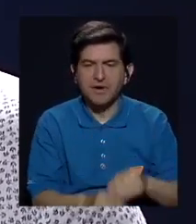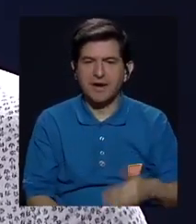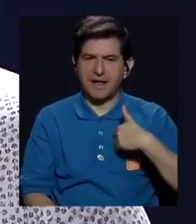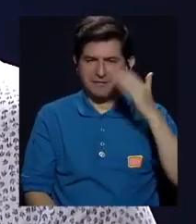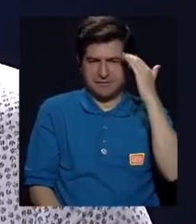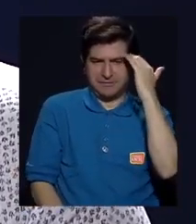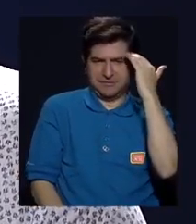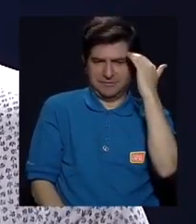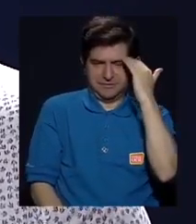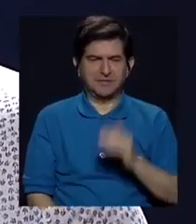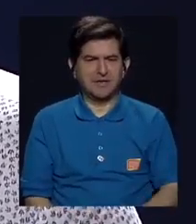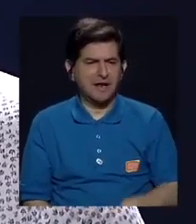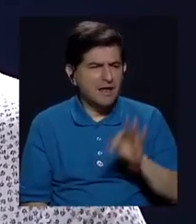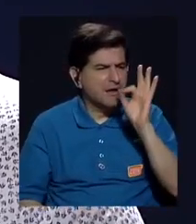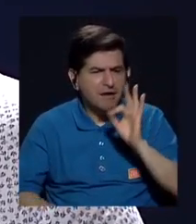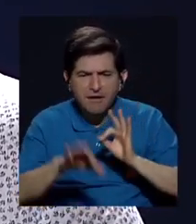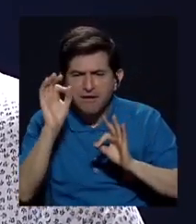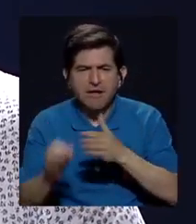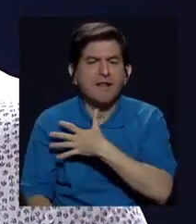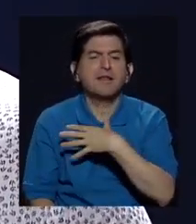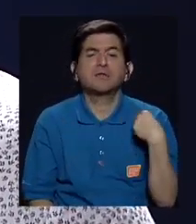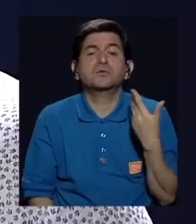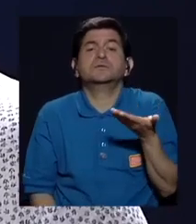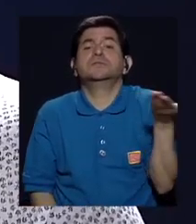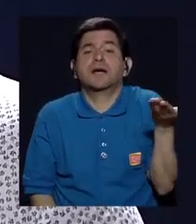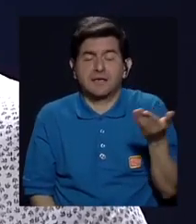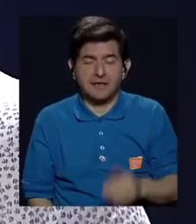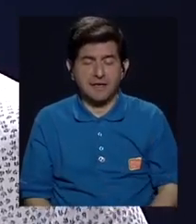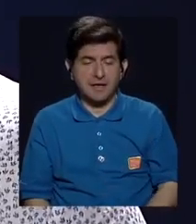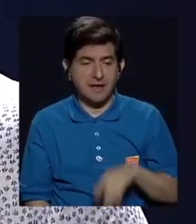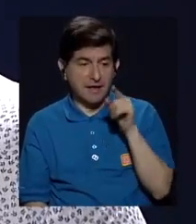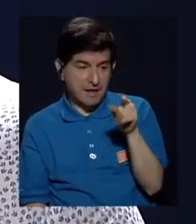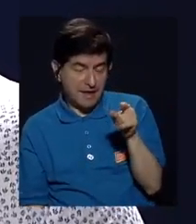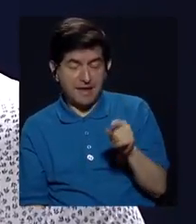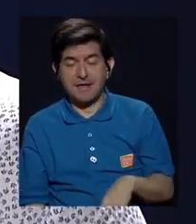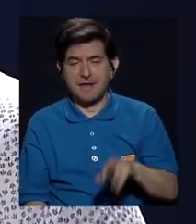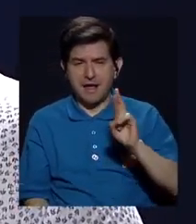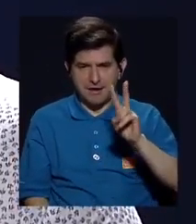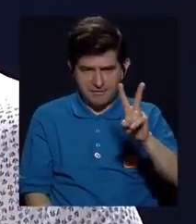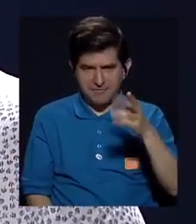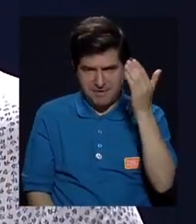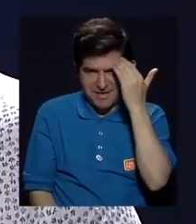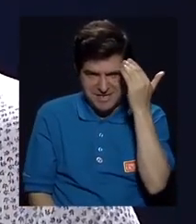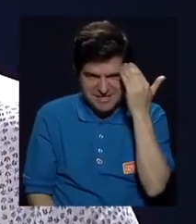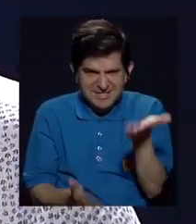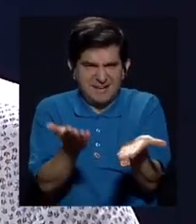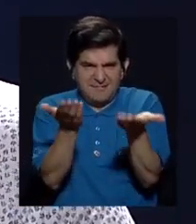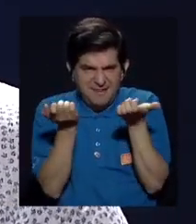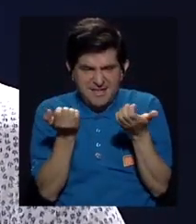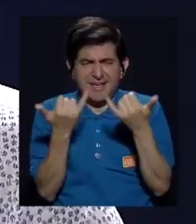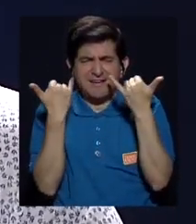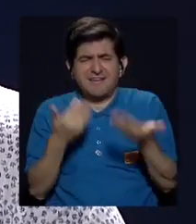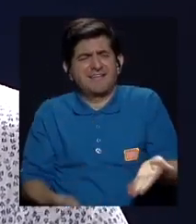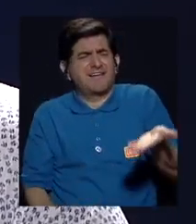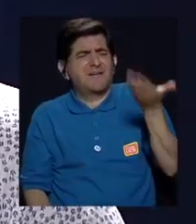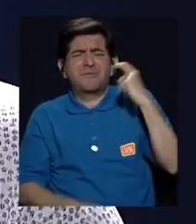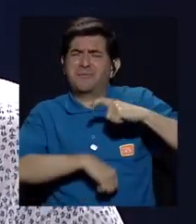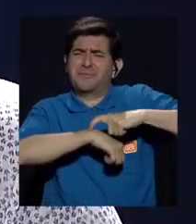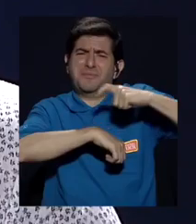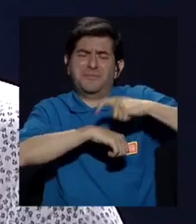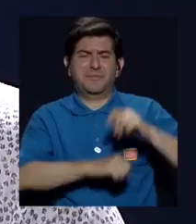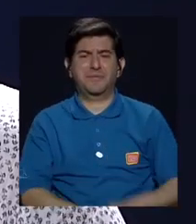conocimiento y están descubriendo qué les gusta. En el caso de Rebeca, ella sabe lo que quiere hacer desde hace mucho tiempo.